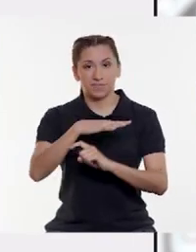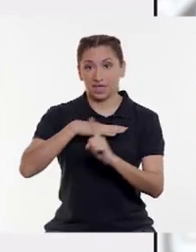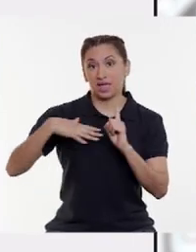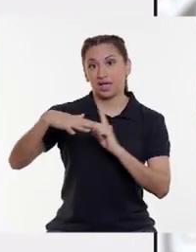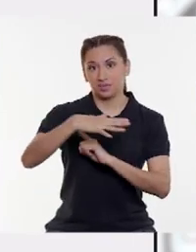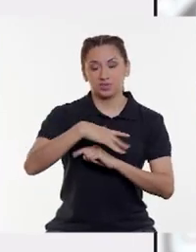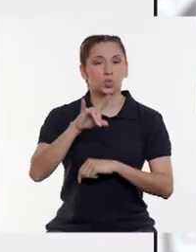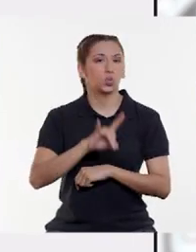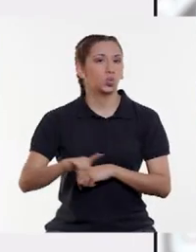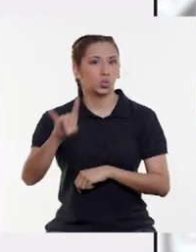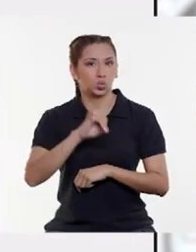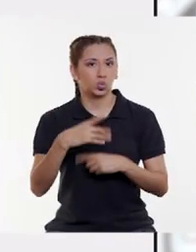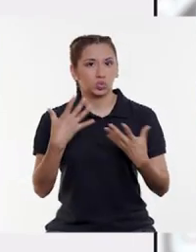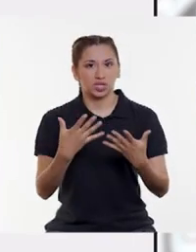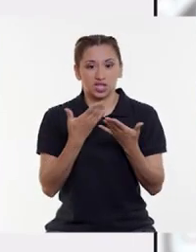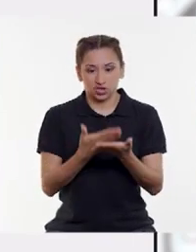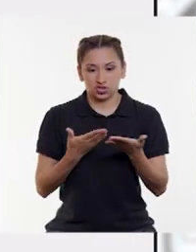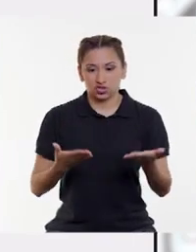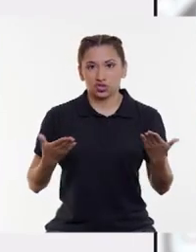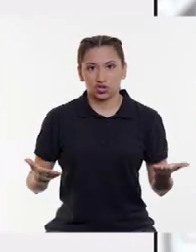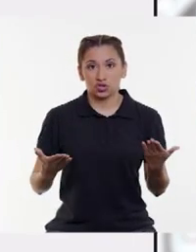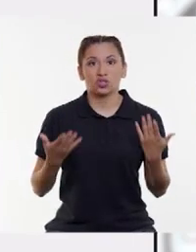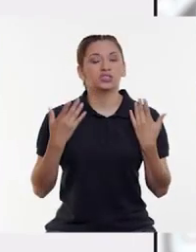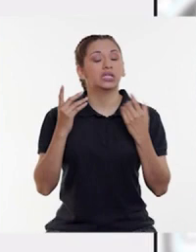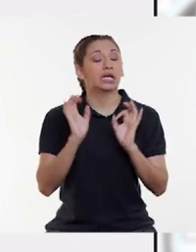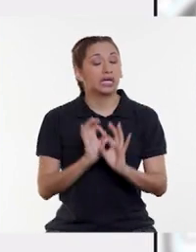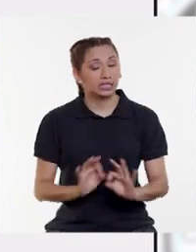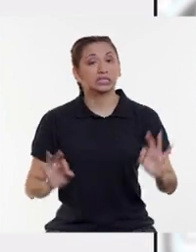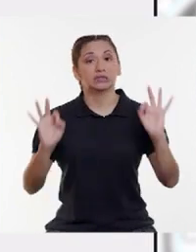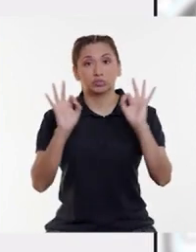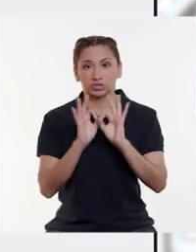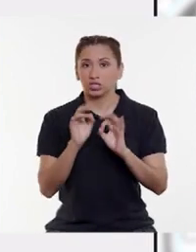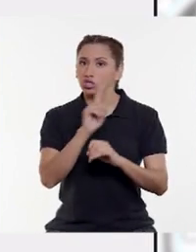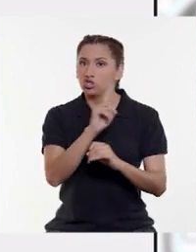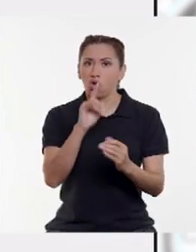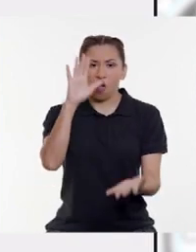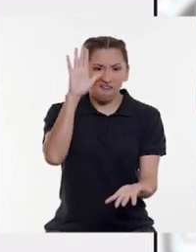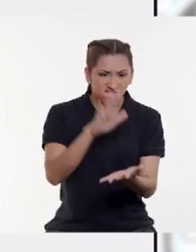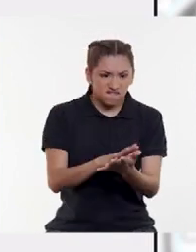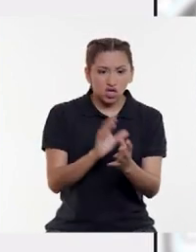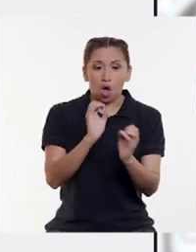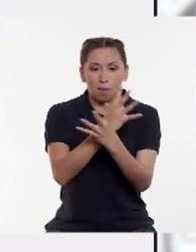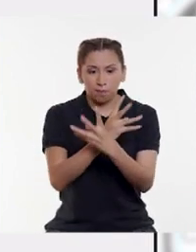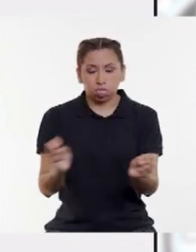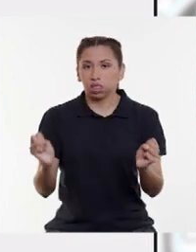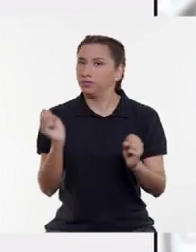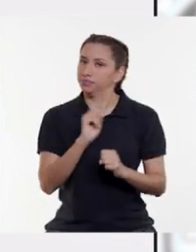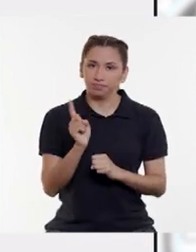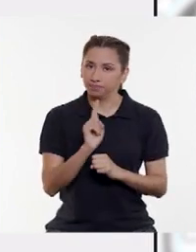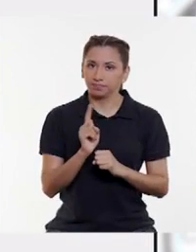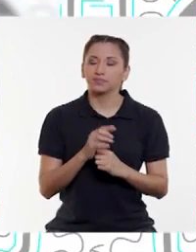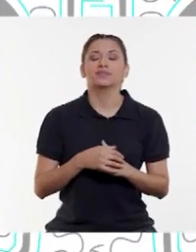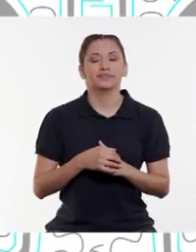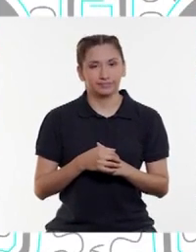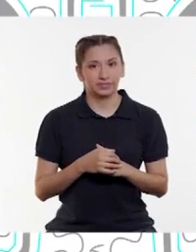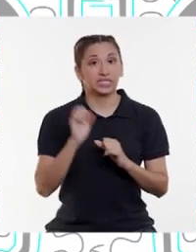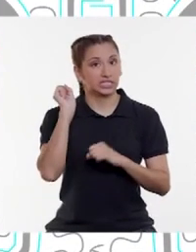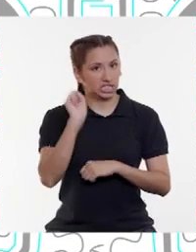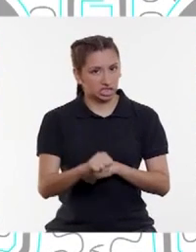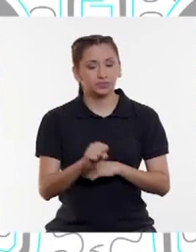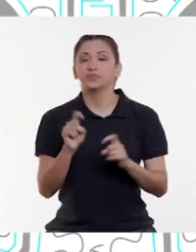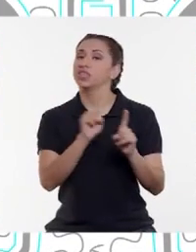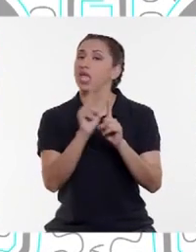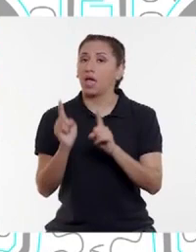nuestro ambiente usando nuestros recursos de tal manera que no se agoten o extingan. Sí,